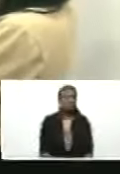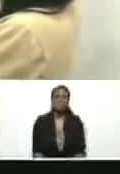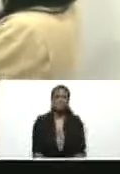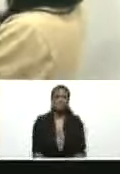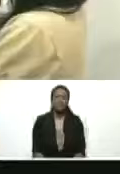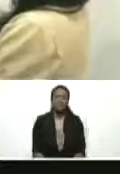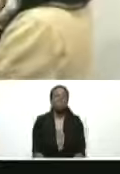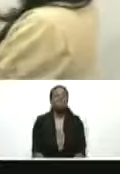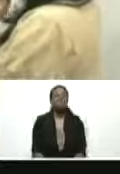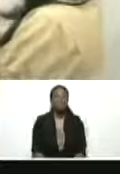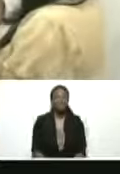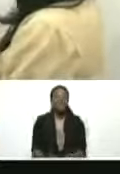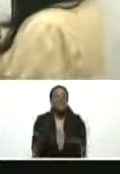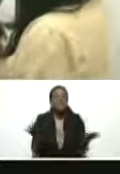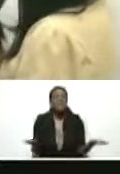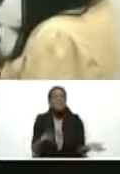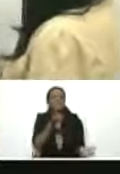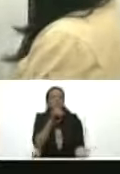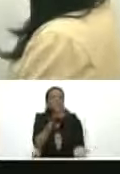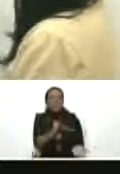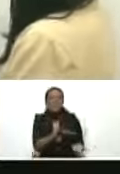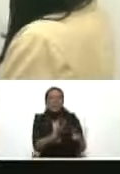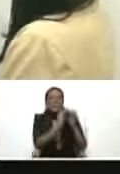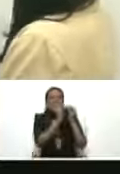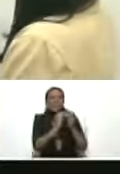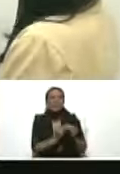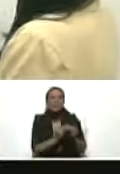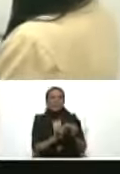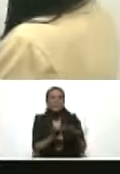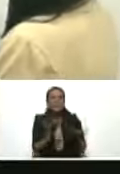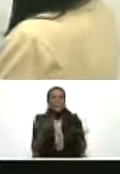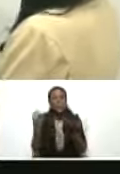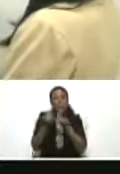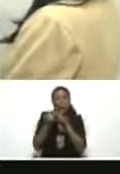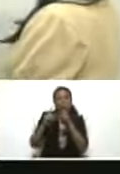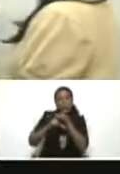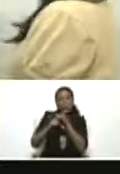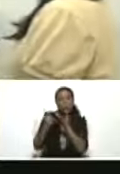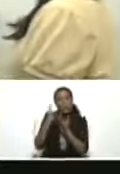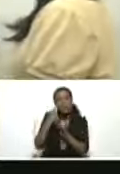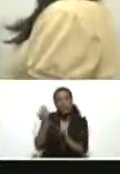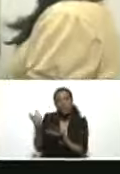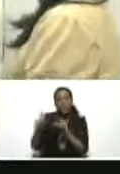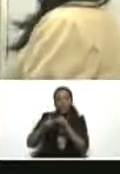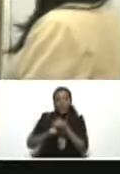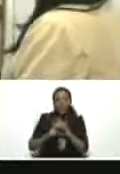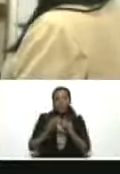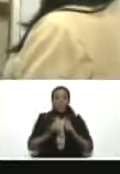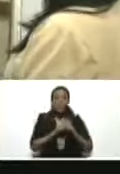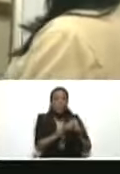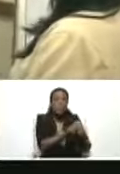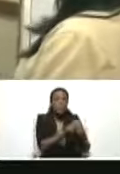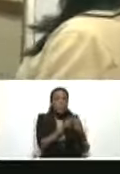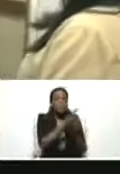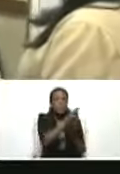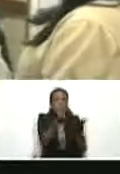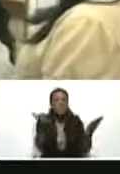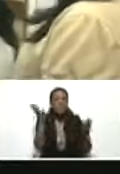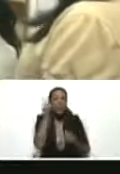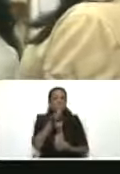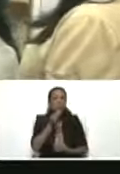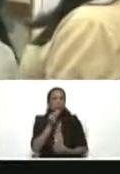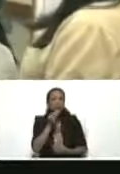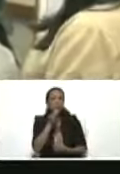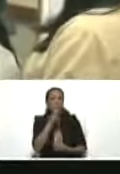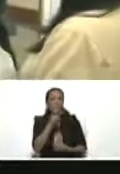ganador tra hermosura Ven para acá por favor Mira silita aquí Daniela Michel Qué belleza